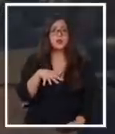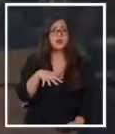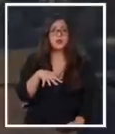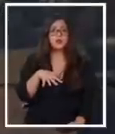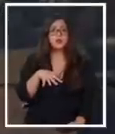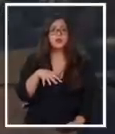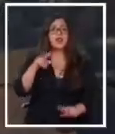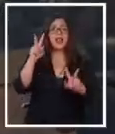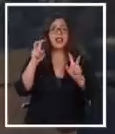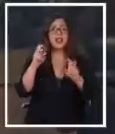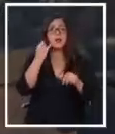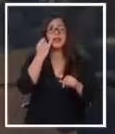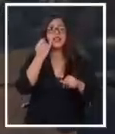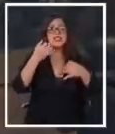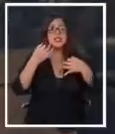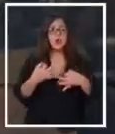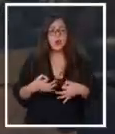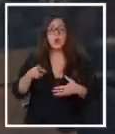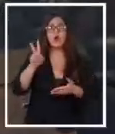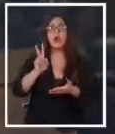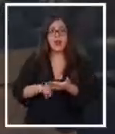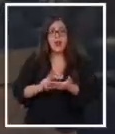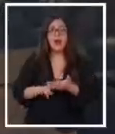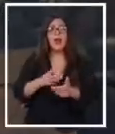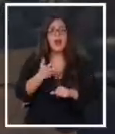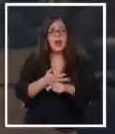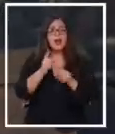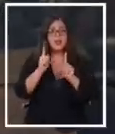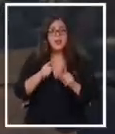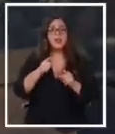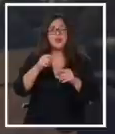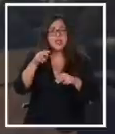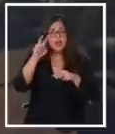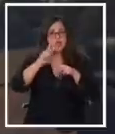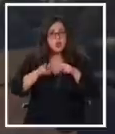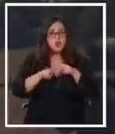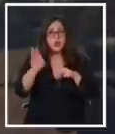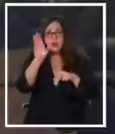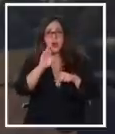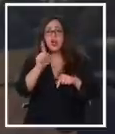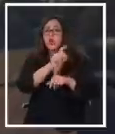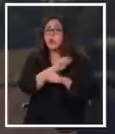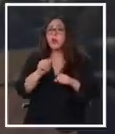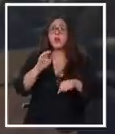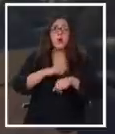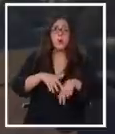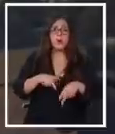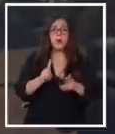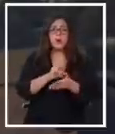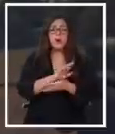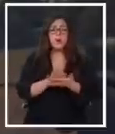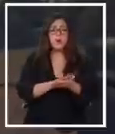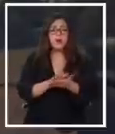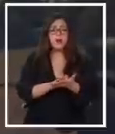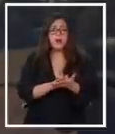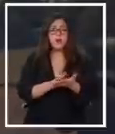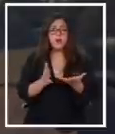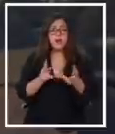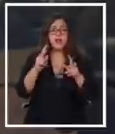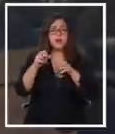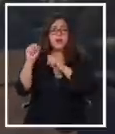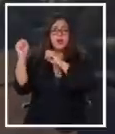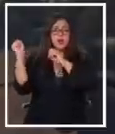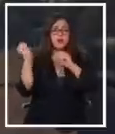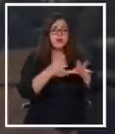inseguridad que existe hoy día que es real que tenemos que abocarnos a solucionar las que no podemos permitir que los atentados